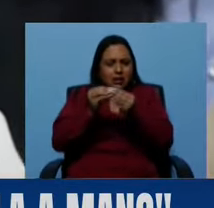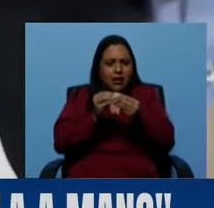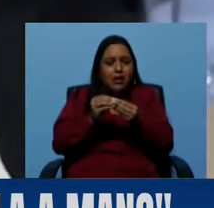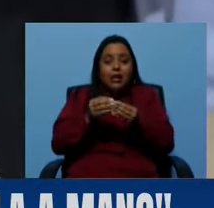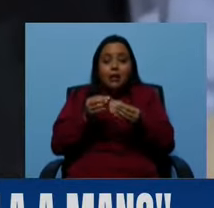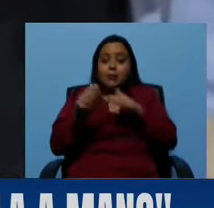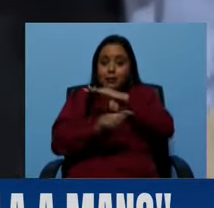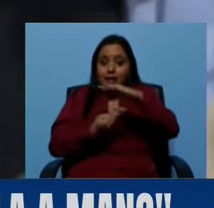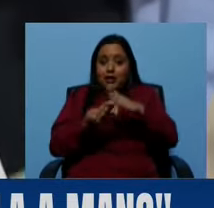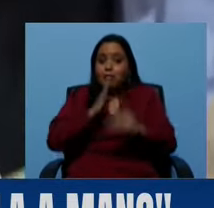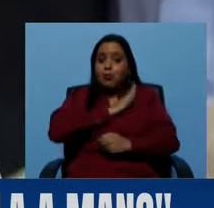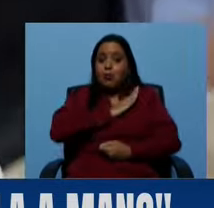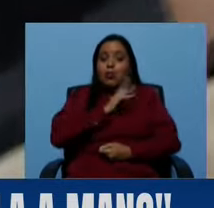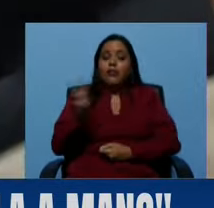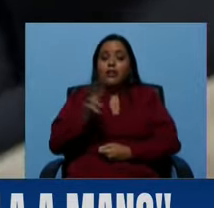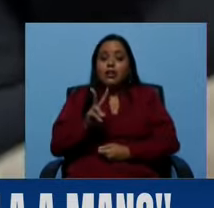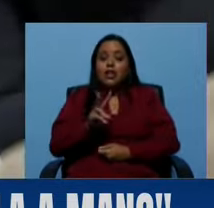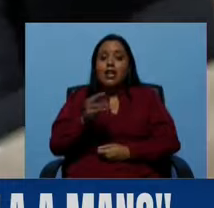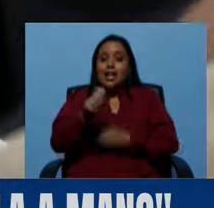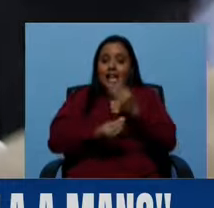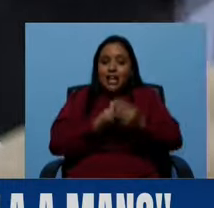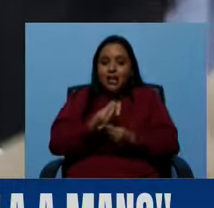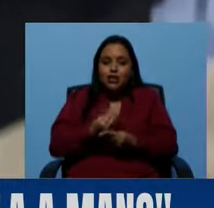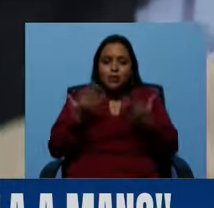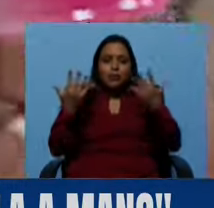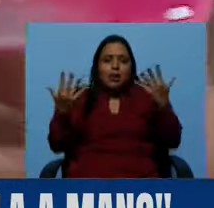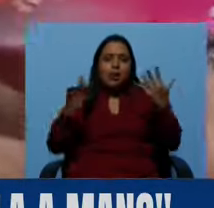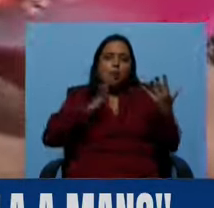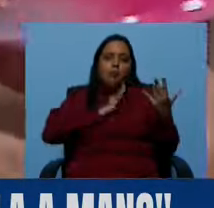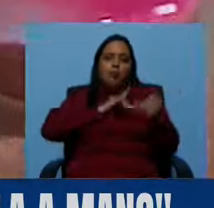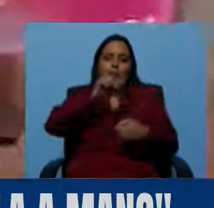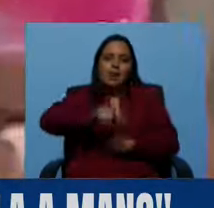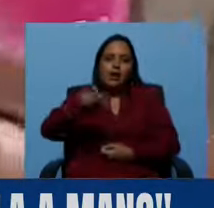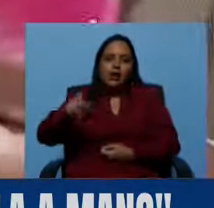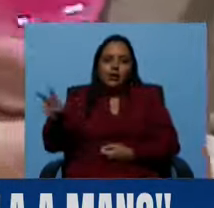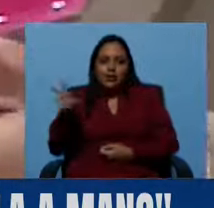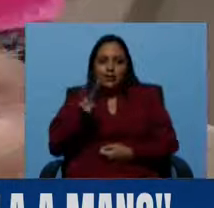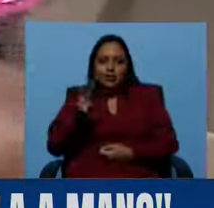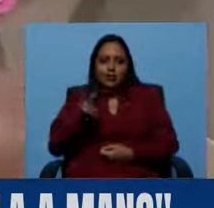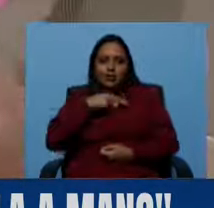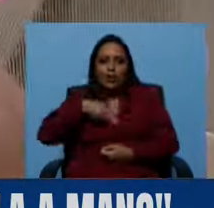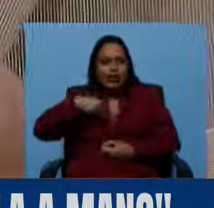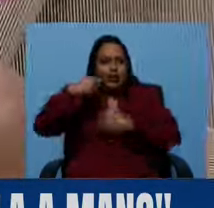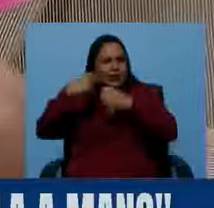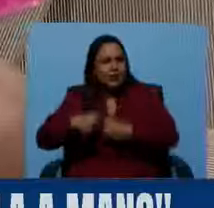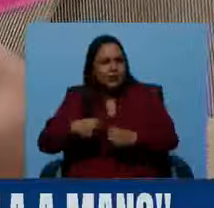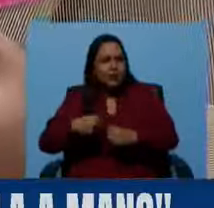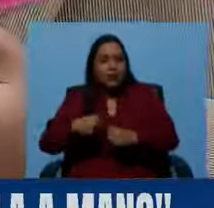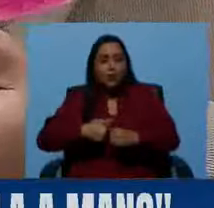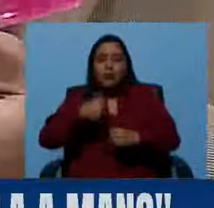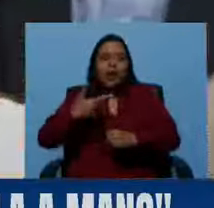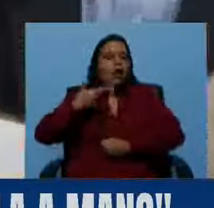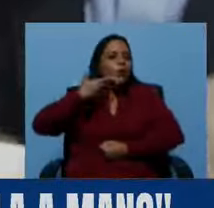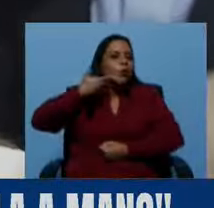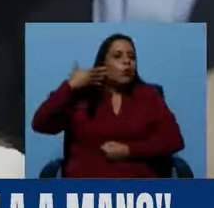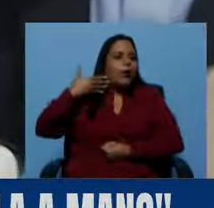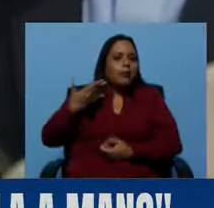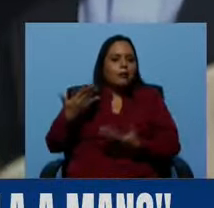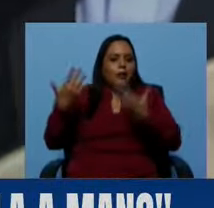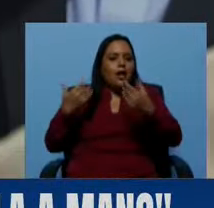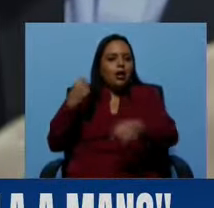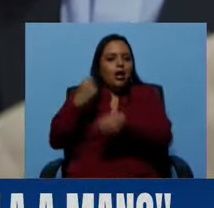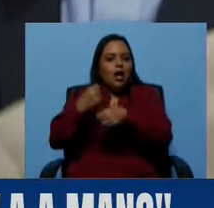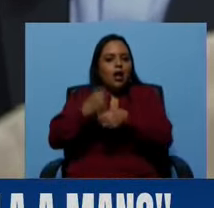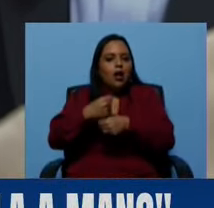materia prima venezolana, son hechas con manos venezolanas. Y estamos seguros que eso es lo que nosotros más nos llena de orgullo, las manos trabajadoras de